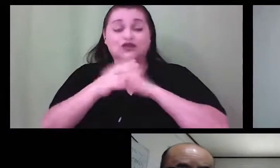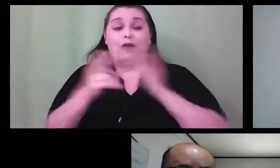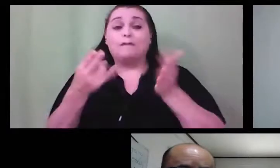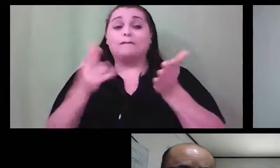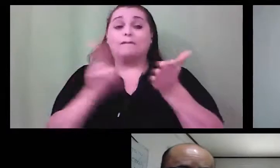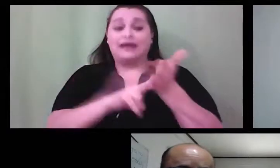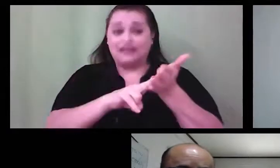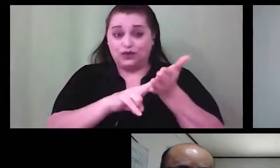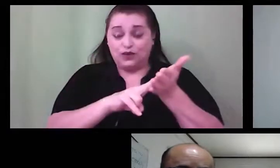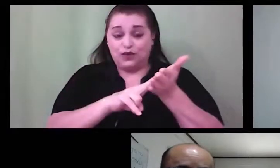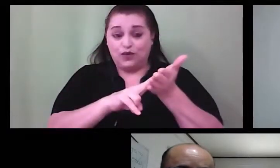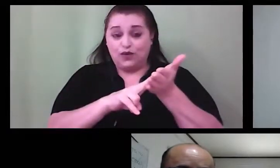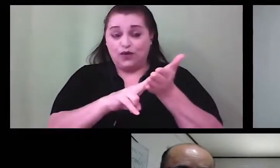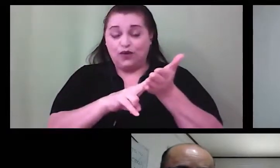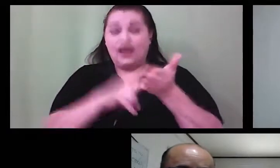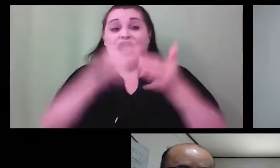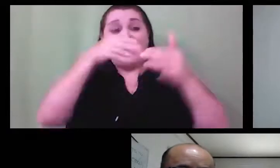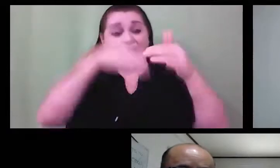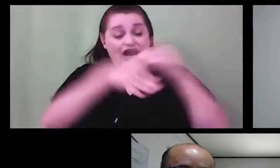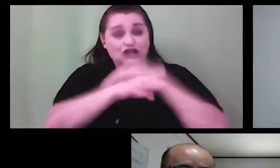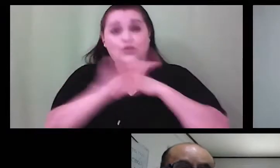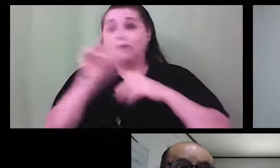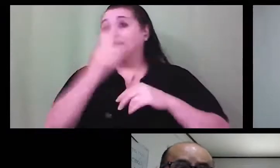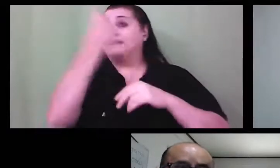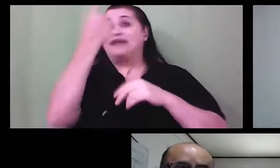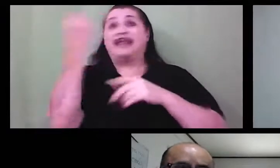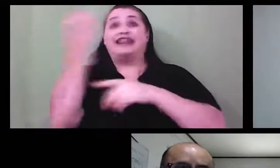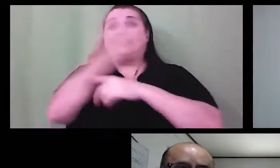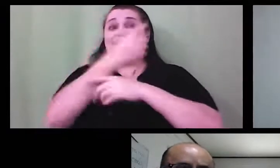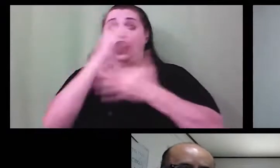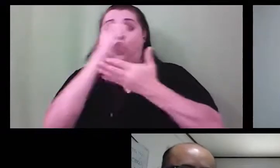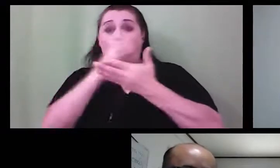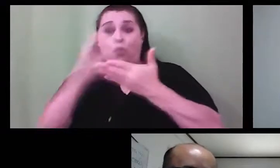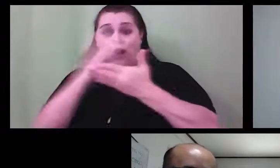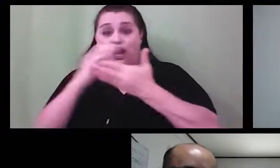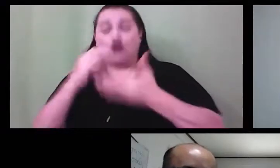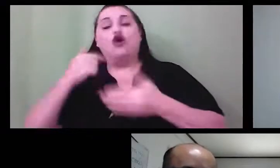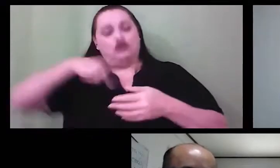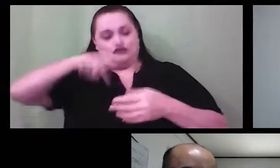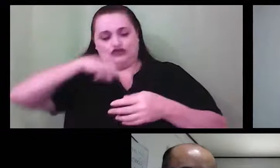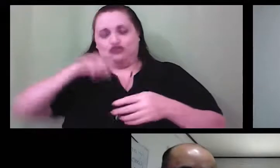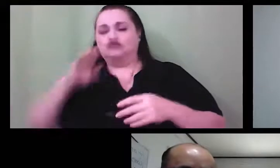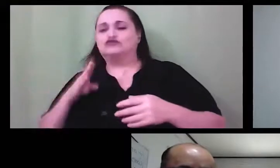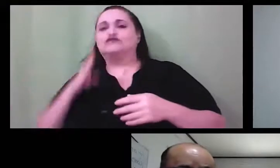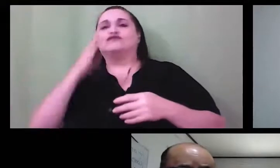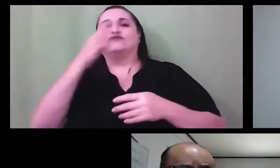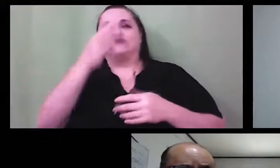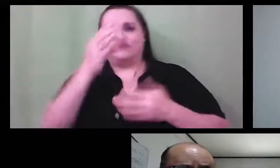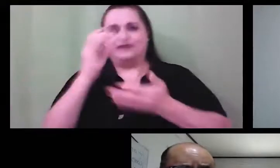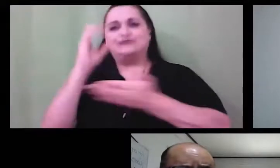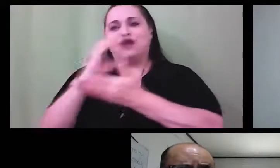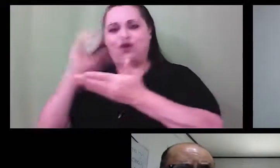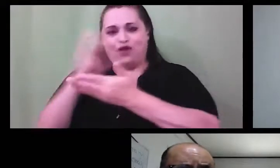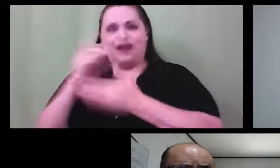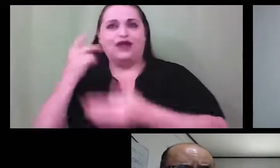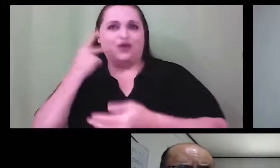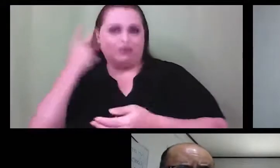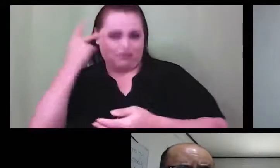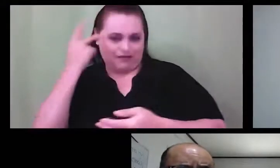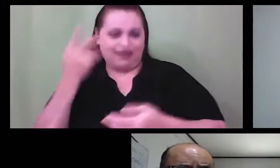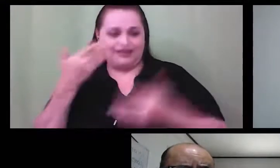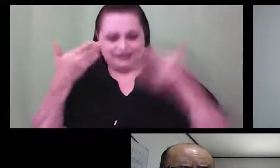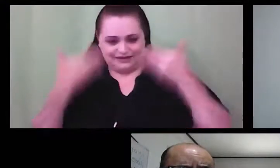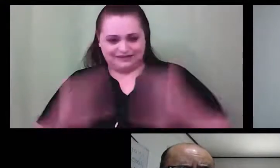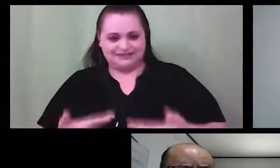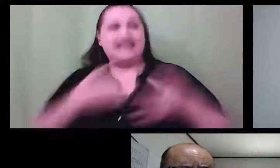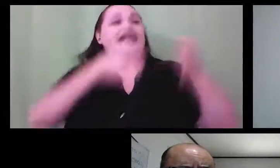matriculó y ingresó su primer día ya al colegio, que nosotros nos presentamos ahí como papás y